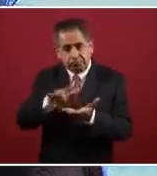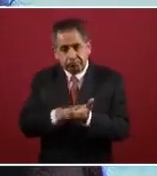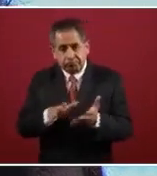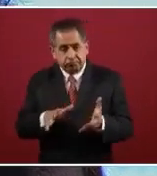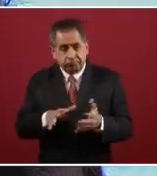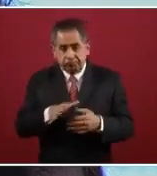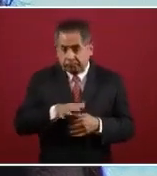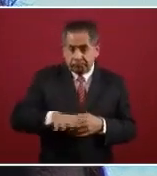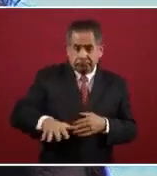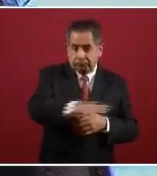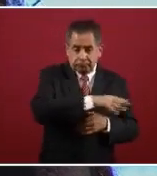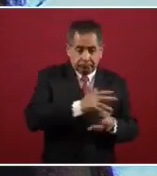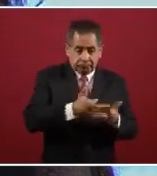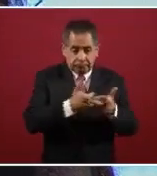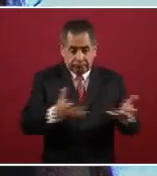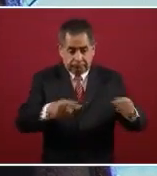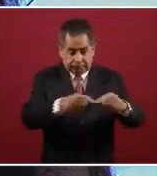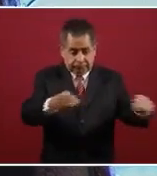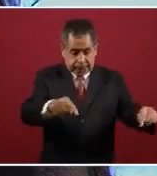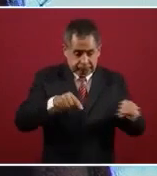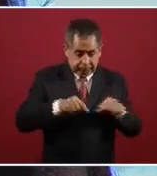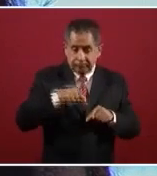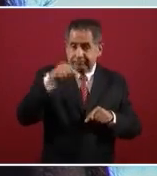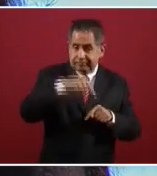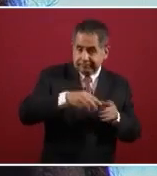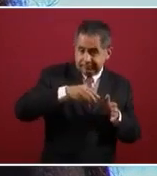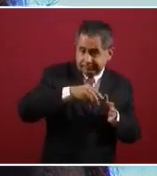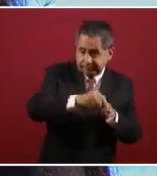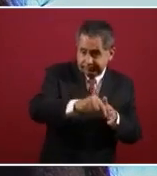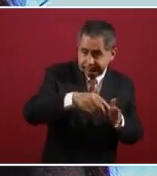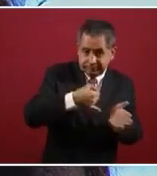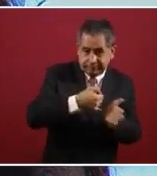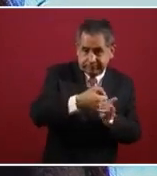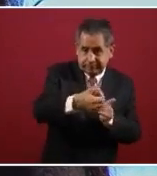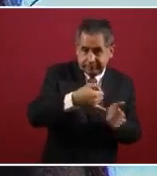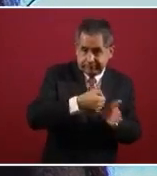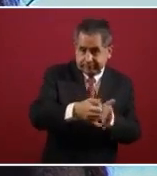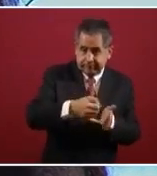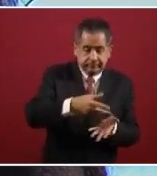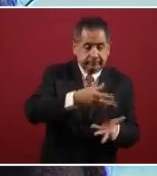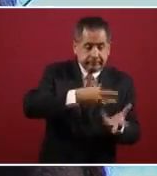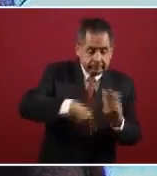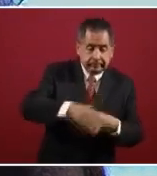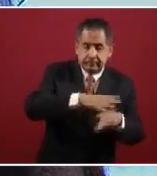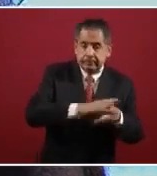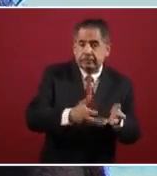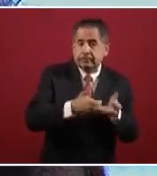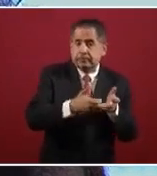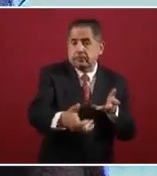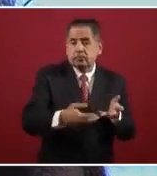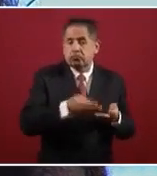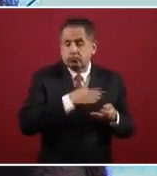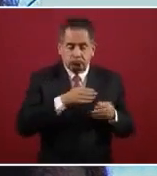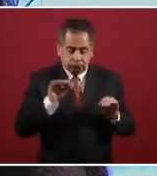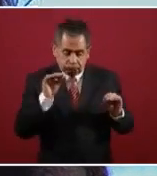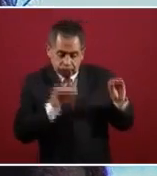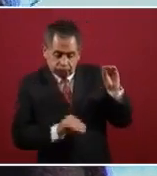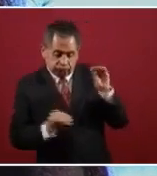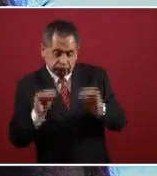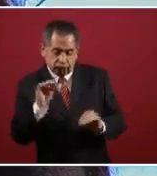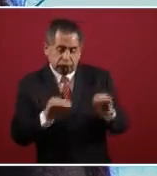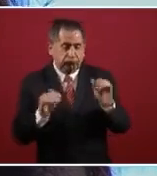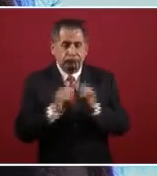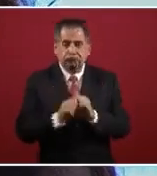ese mismo espacio donde se va a estar sembrando milpa, se puedan recuperar suelo a través de diferentes técnicas de agricultura